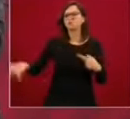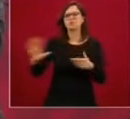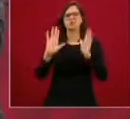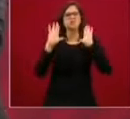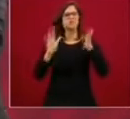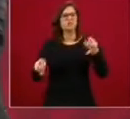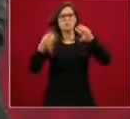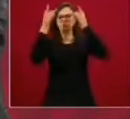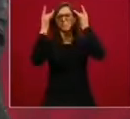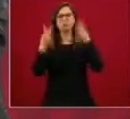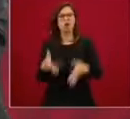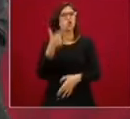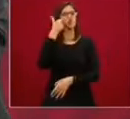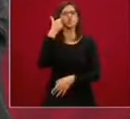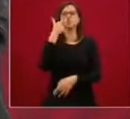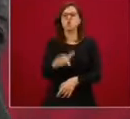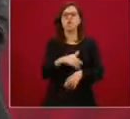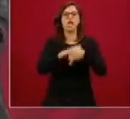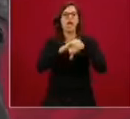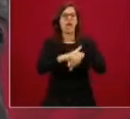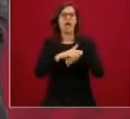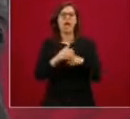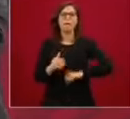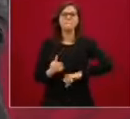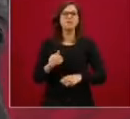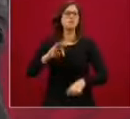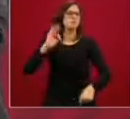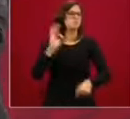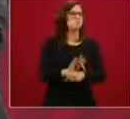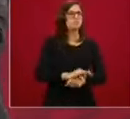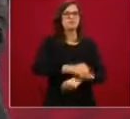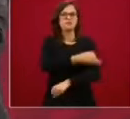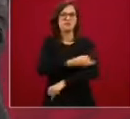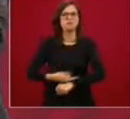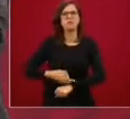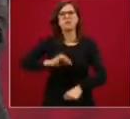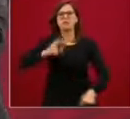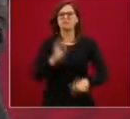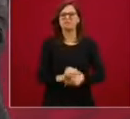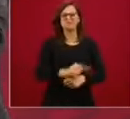nepotismo, ninguna de esas lacras de la política.